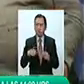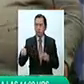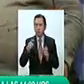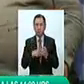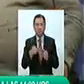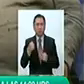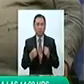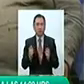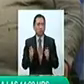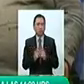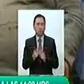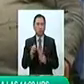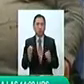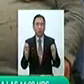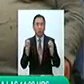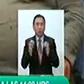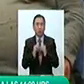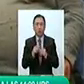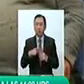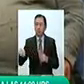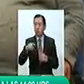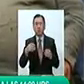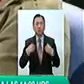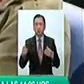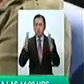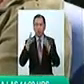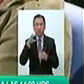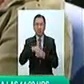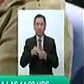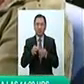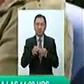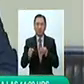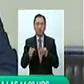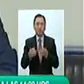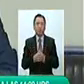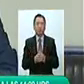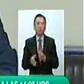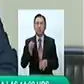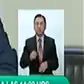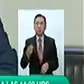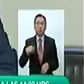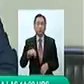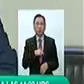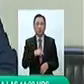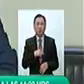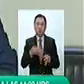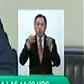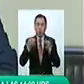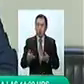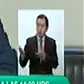sector transporte, sino los prestatarios que se acogieron al diferimiento. Bien, si nosotros tenemos de forma